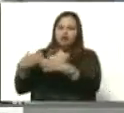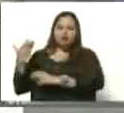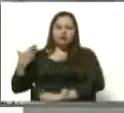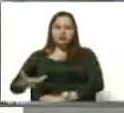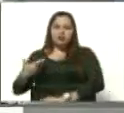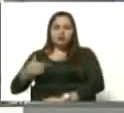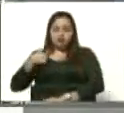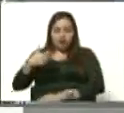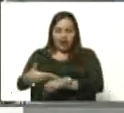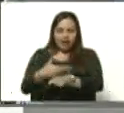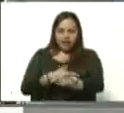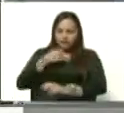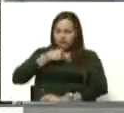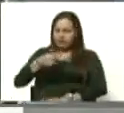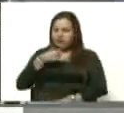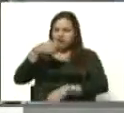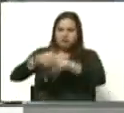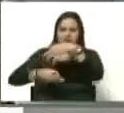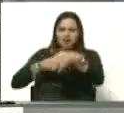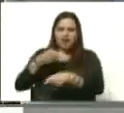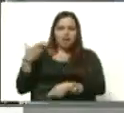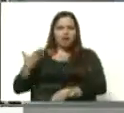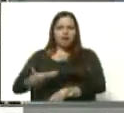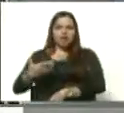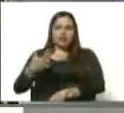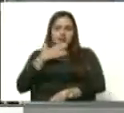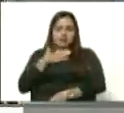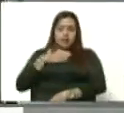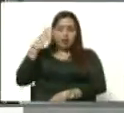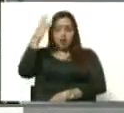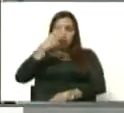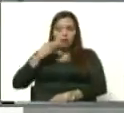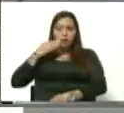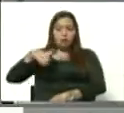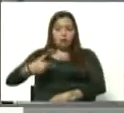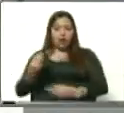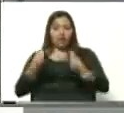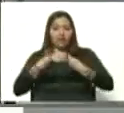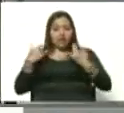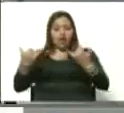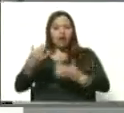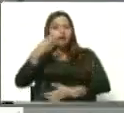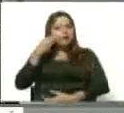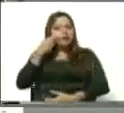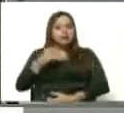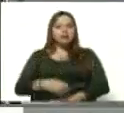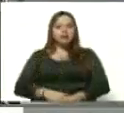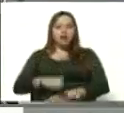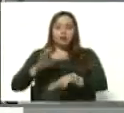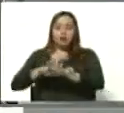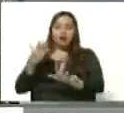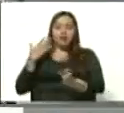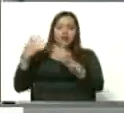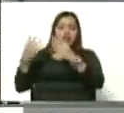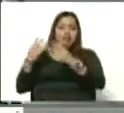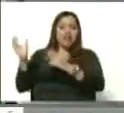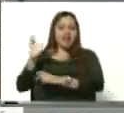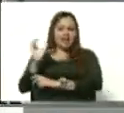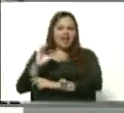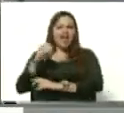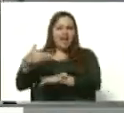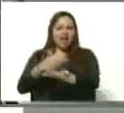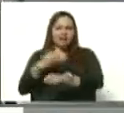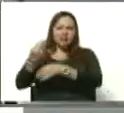Yo comentaba en la rueda de prensa lo importante para mí como joven poder vivir esta experiencia, porque el Festival de Caracas sí